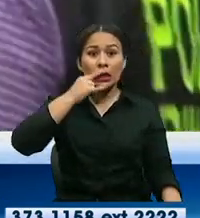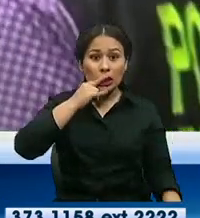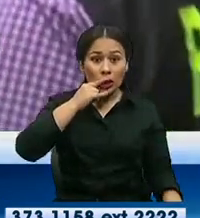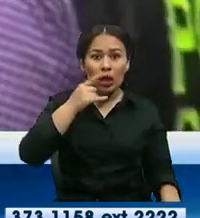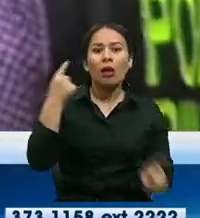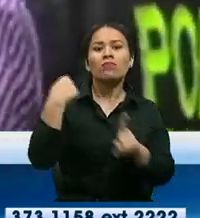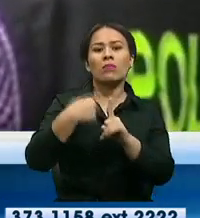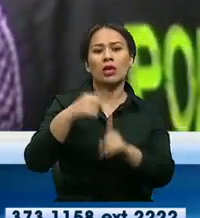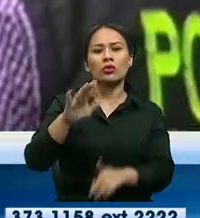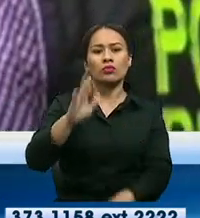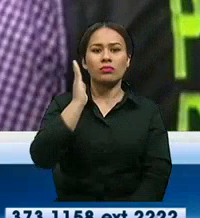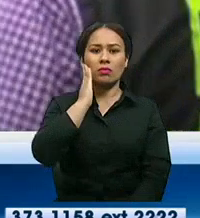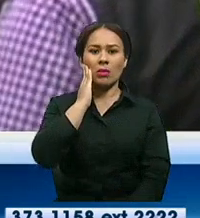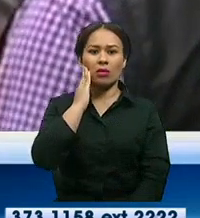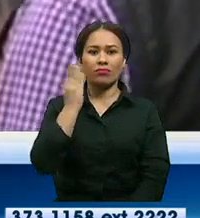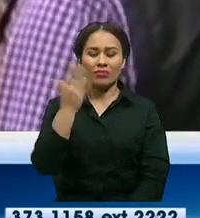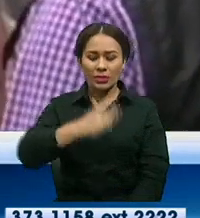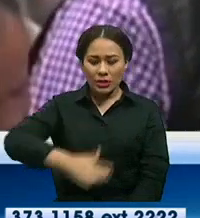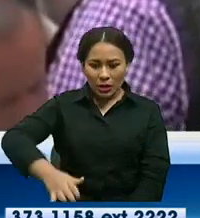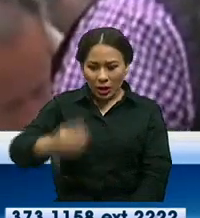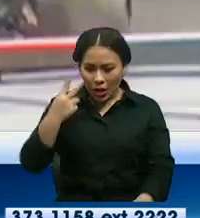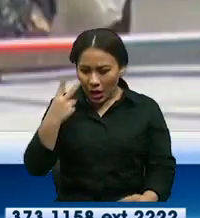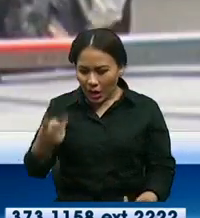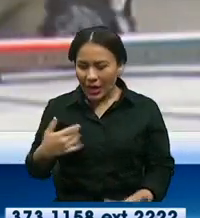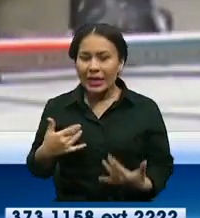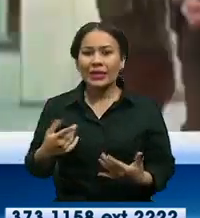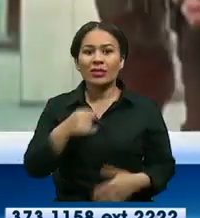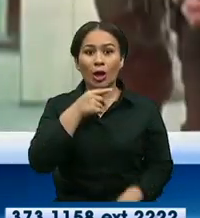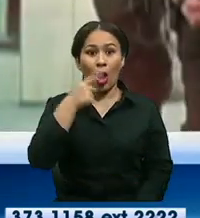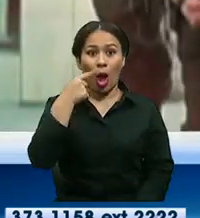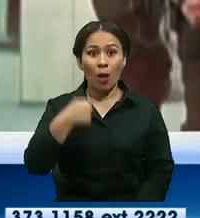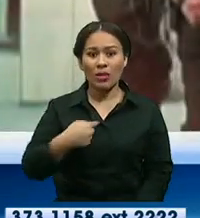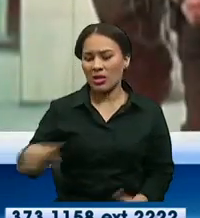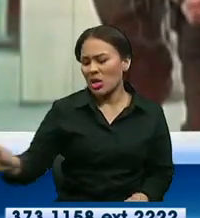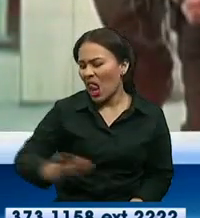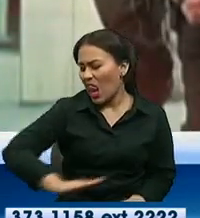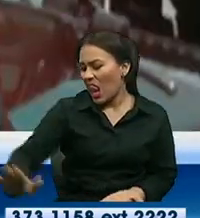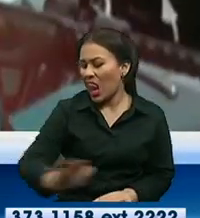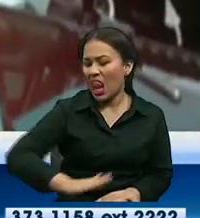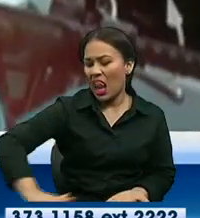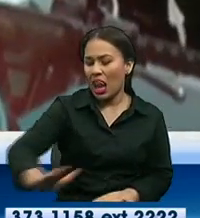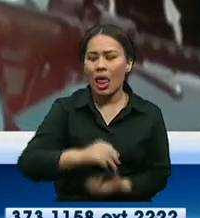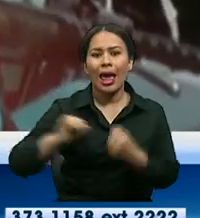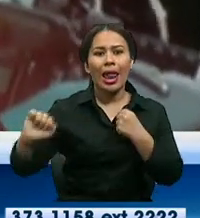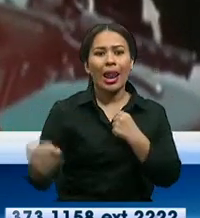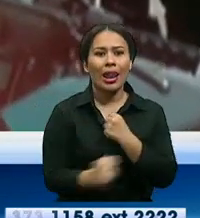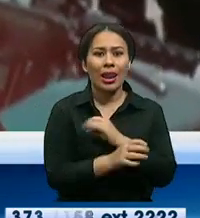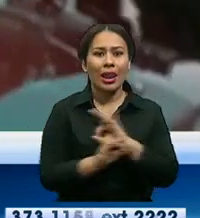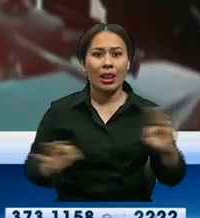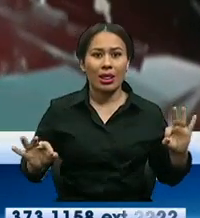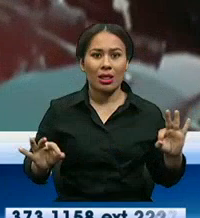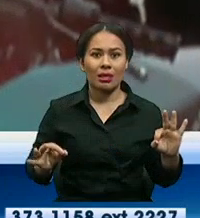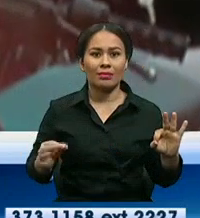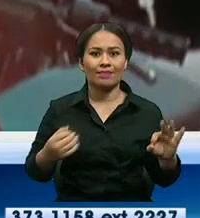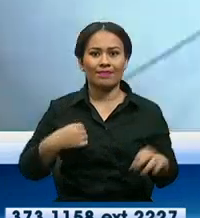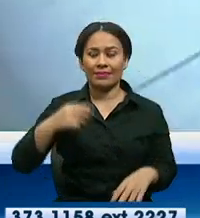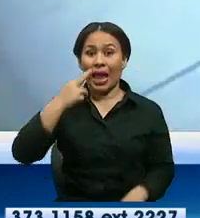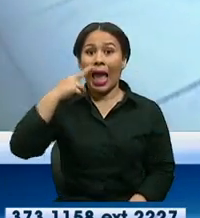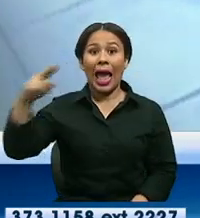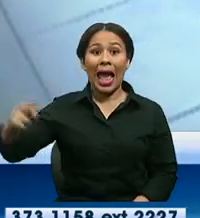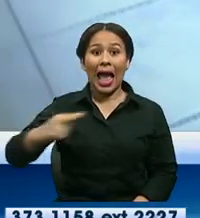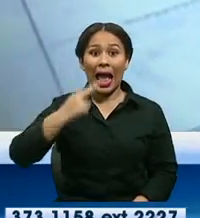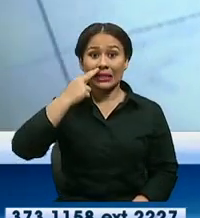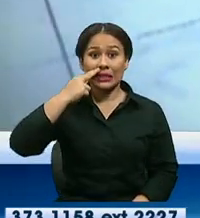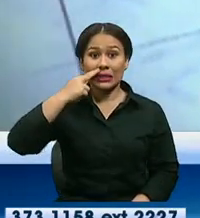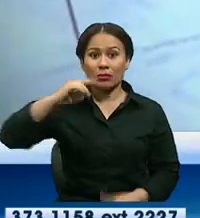según investigaciones, la escena trató de ser borrada por el sospechoso. Había abierto el paso del gas y había